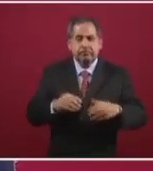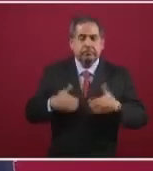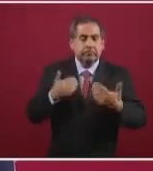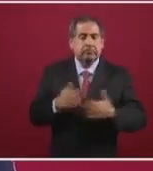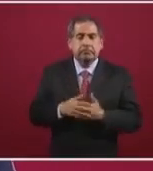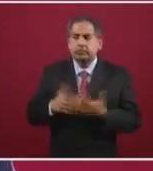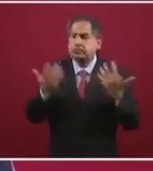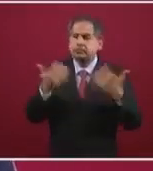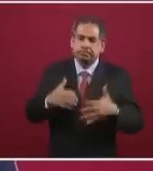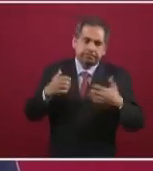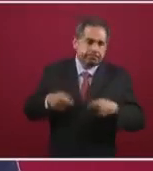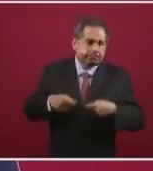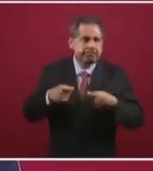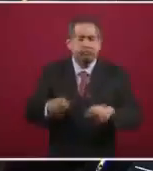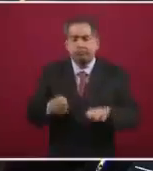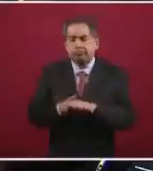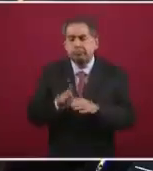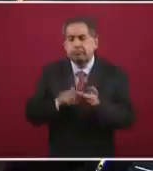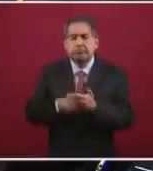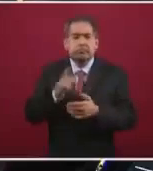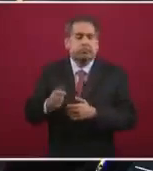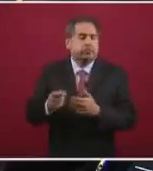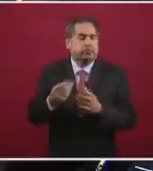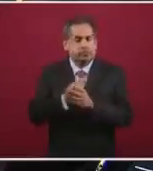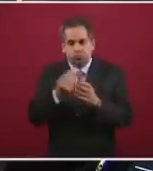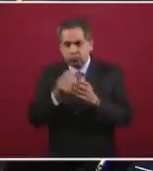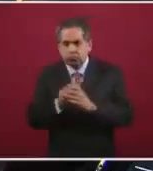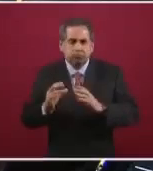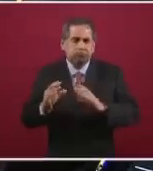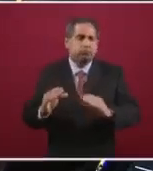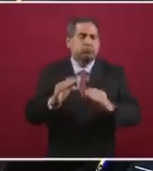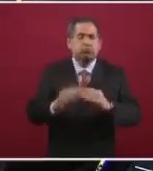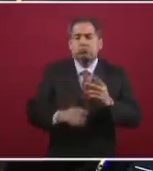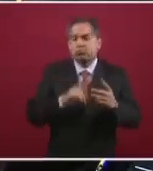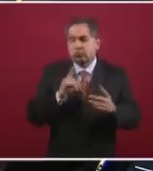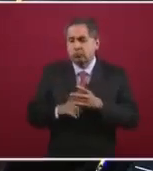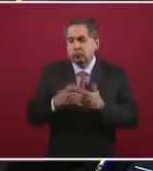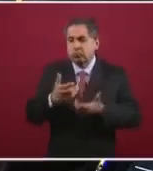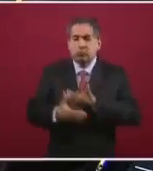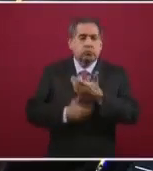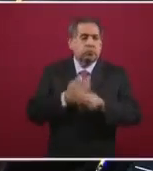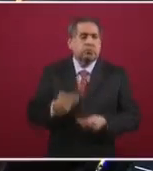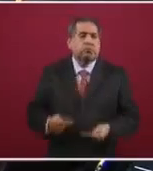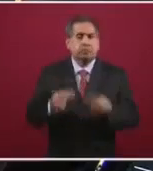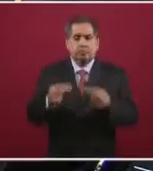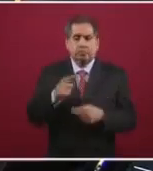en empresas, en talleres, en comercios.